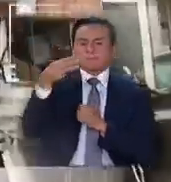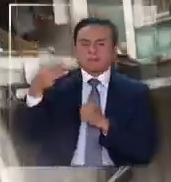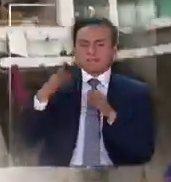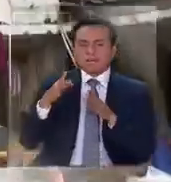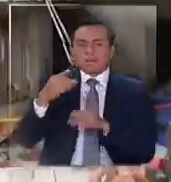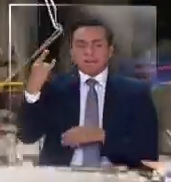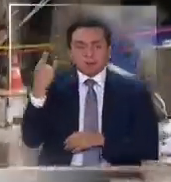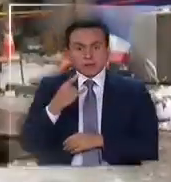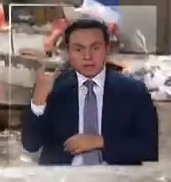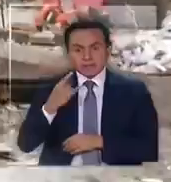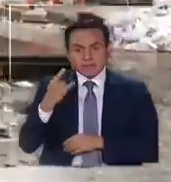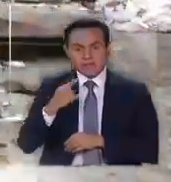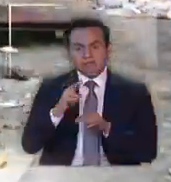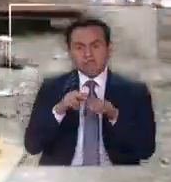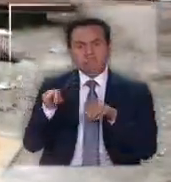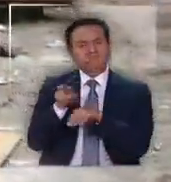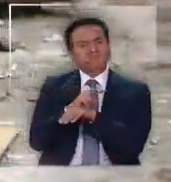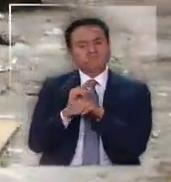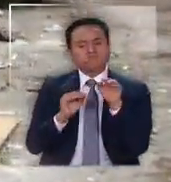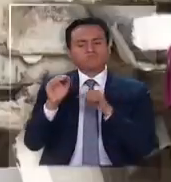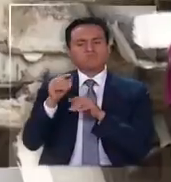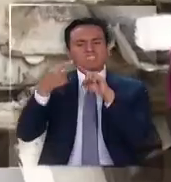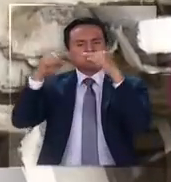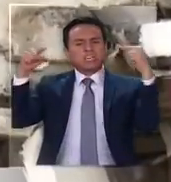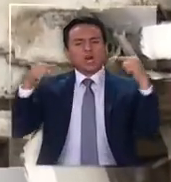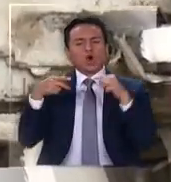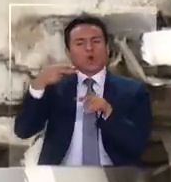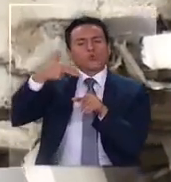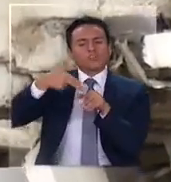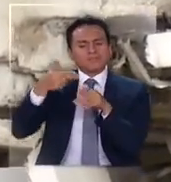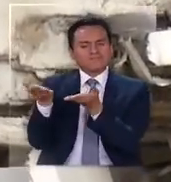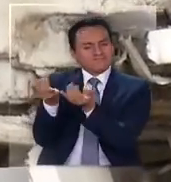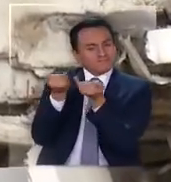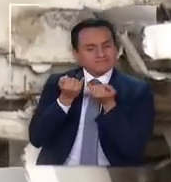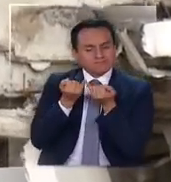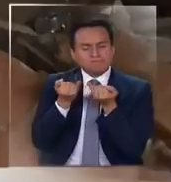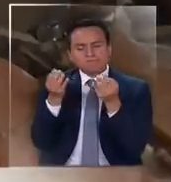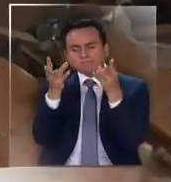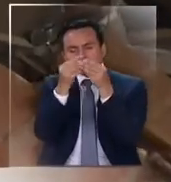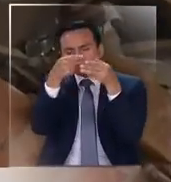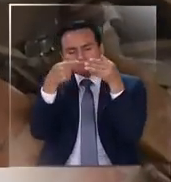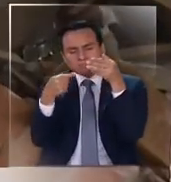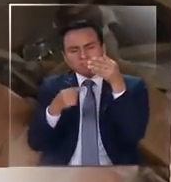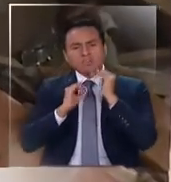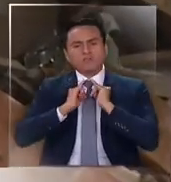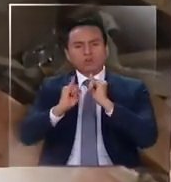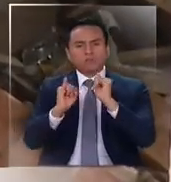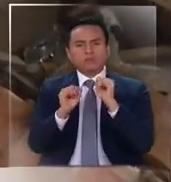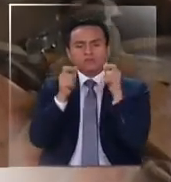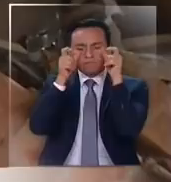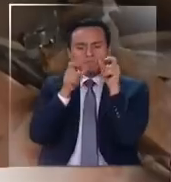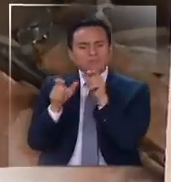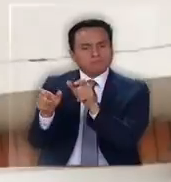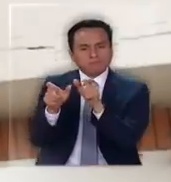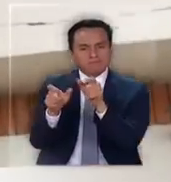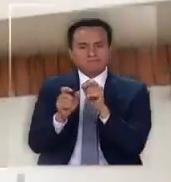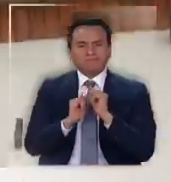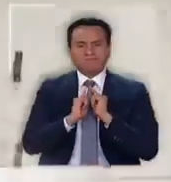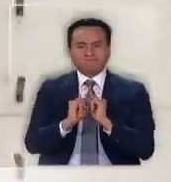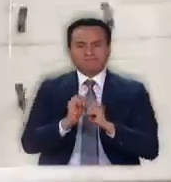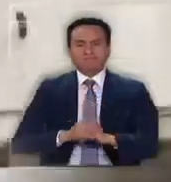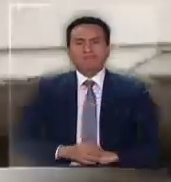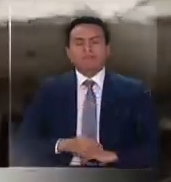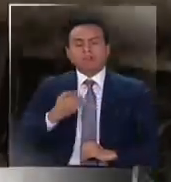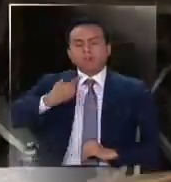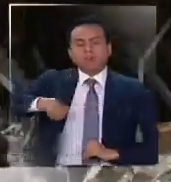de la emergencia, la Superintendencia de Electricidad y Combustibles entregó las conclusiones preliminares del informe de fiscalización.